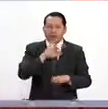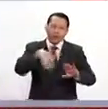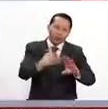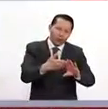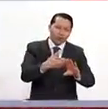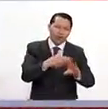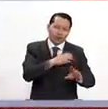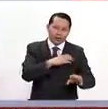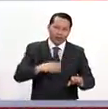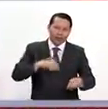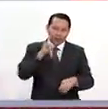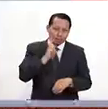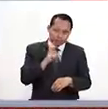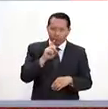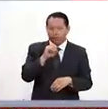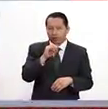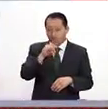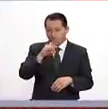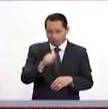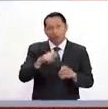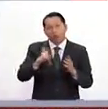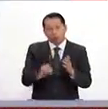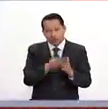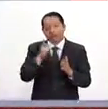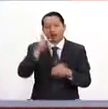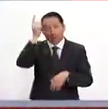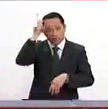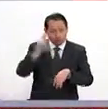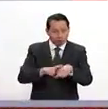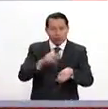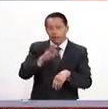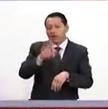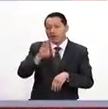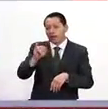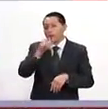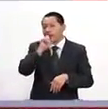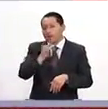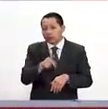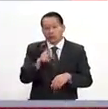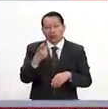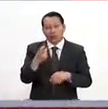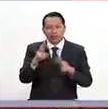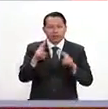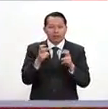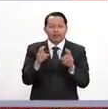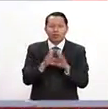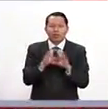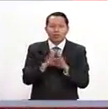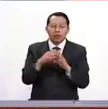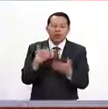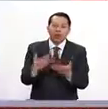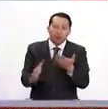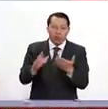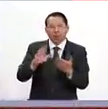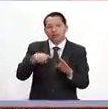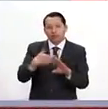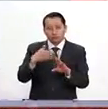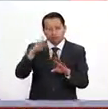la candidata demócrata y hoy nuevamente es el director del FBI el que está en este asunto, pero ahora con el presidente